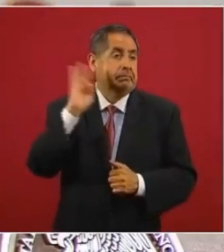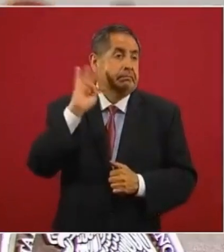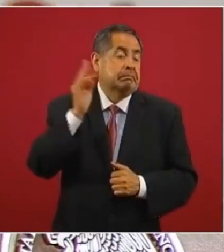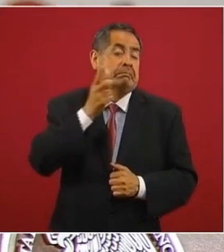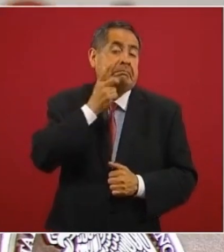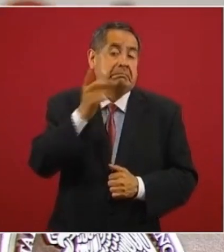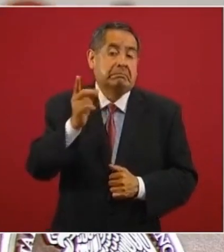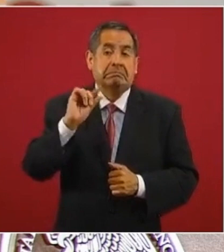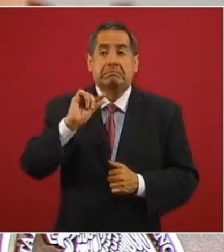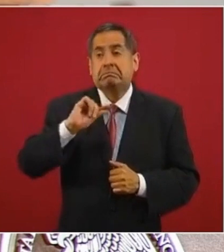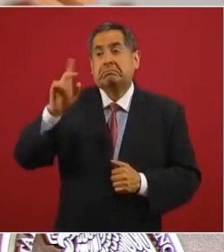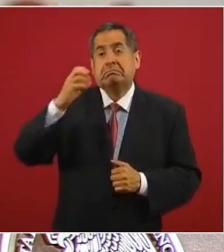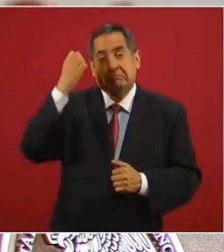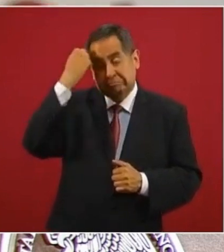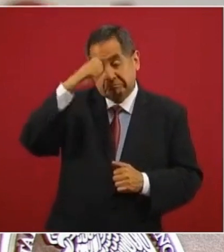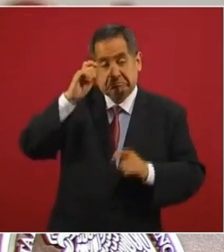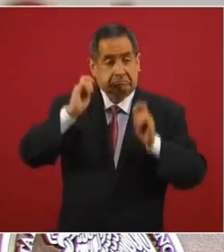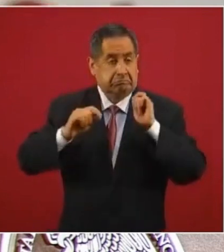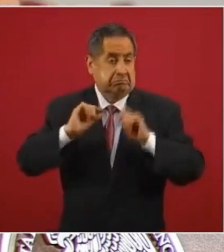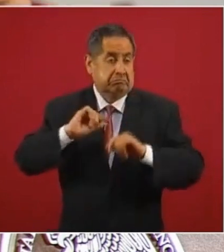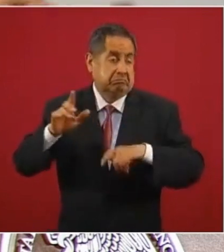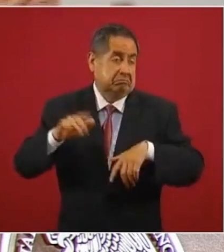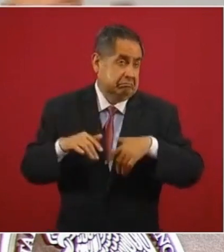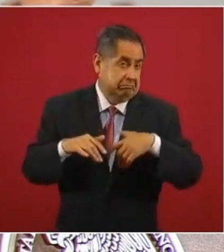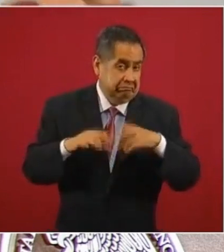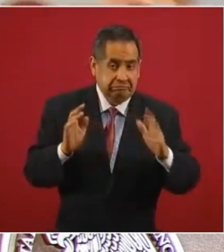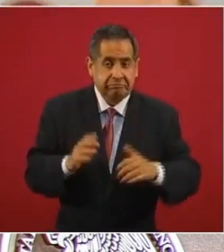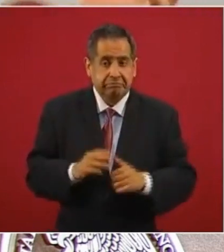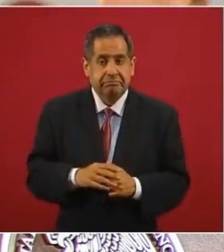supuestamente especializadas y serias y